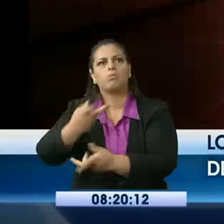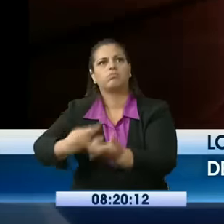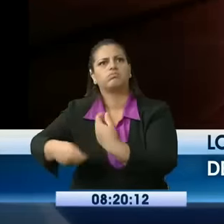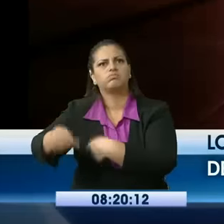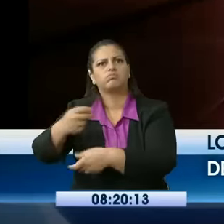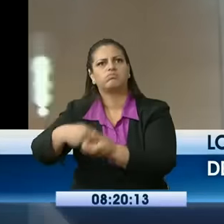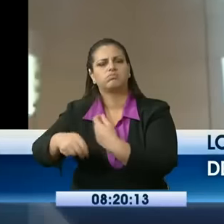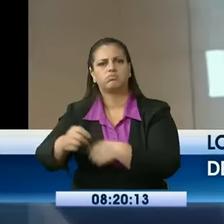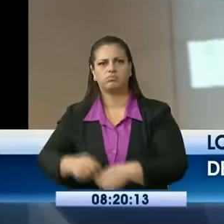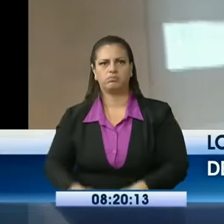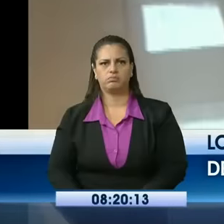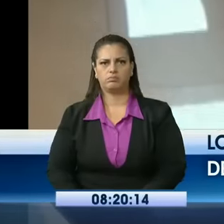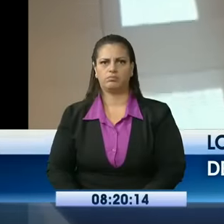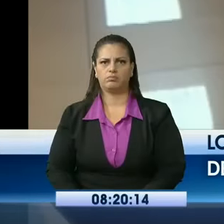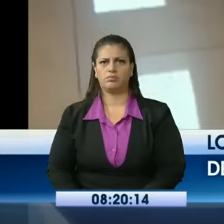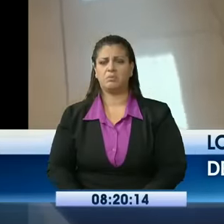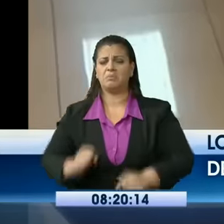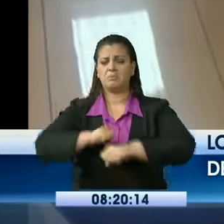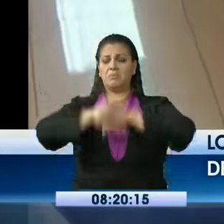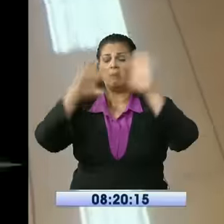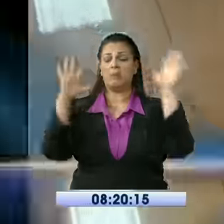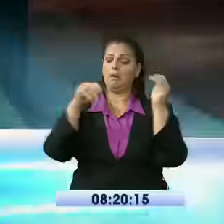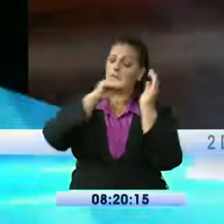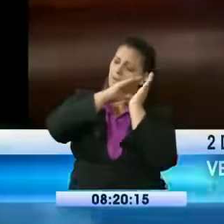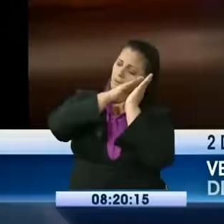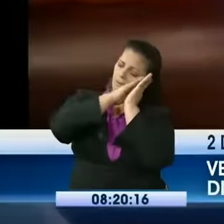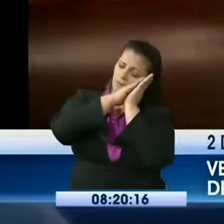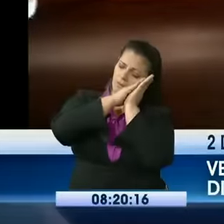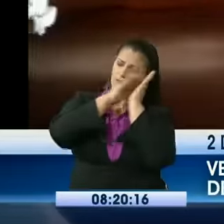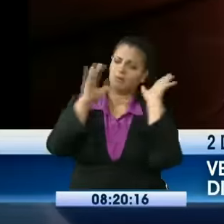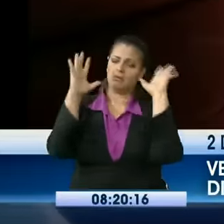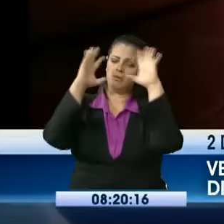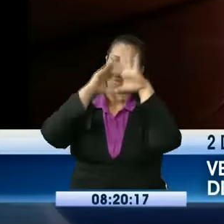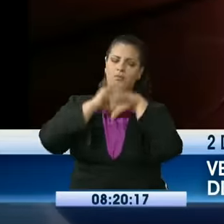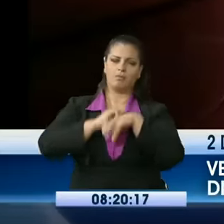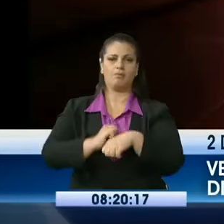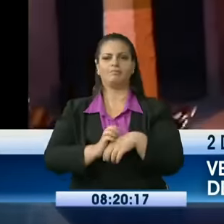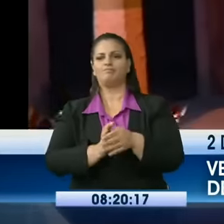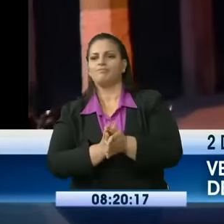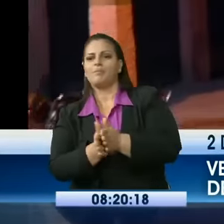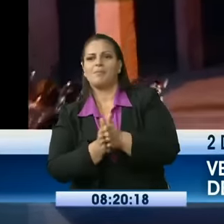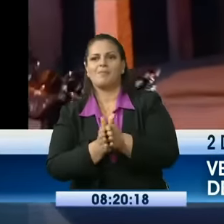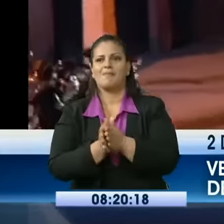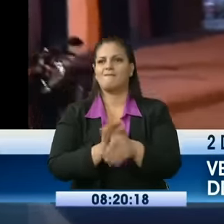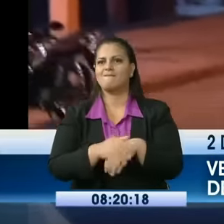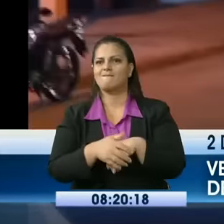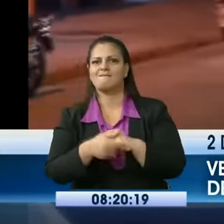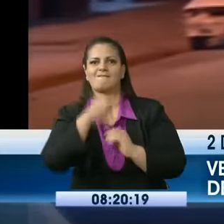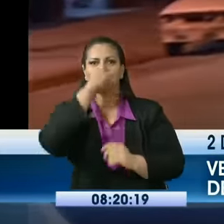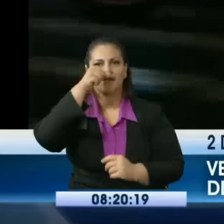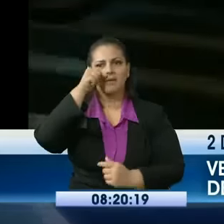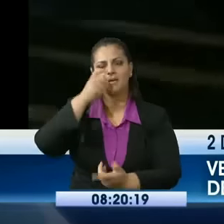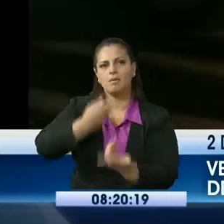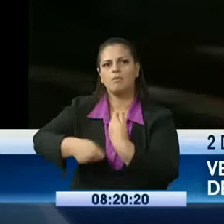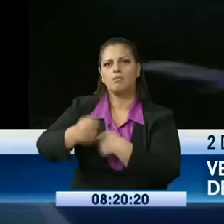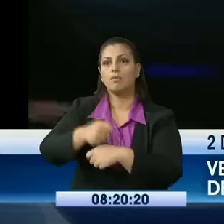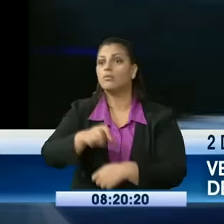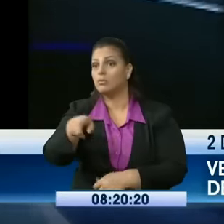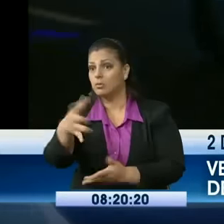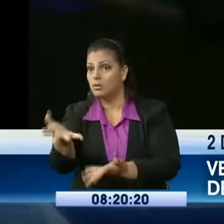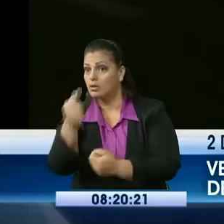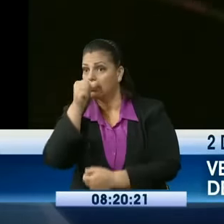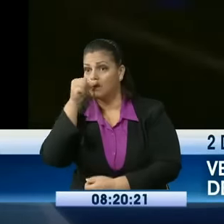conocieron de cerca el accionar de estos hermanos. En la madrugada, a las 3 horas de la mañana aproximadamente, se logró la